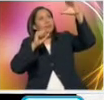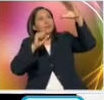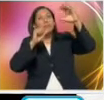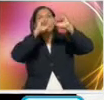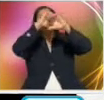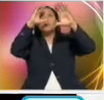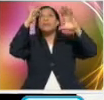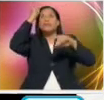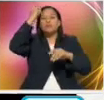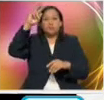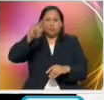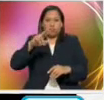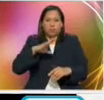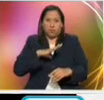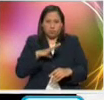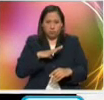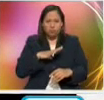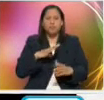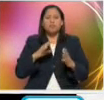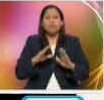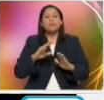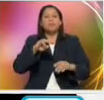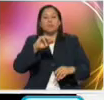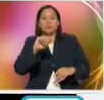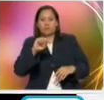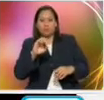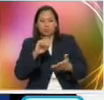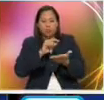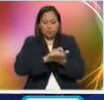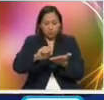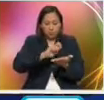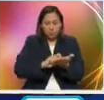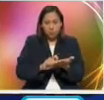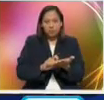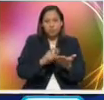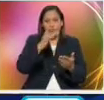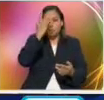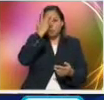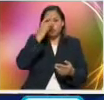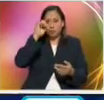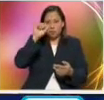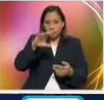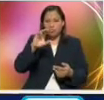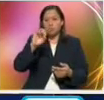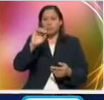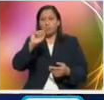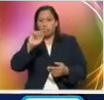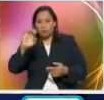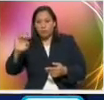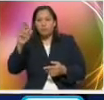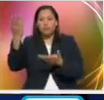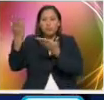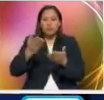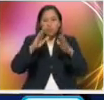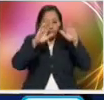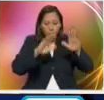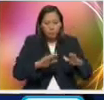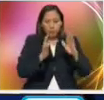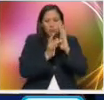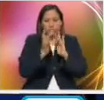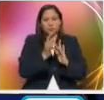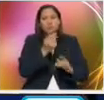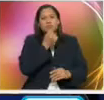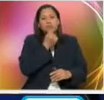¿no? Muy bien. Mateo te dice que eran magos del Oriente que llegan a venerar al niño